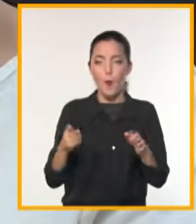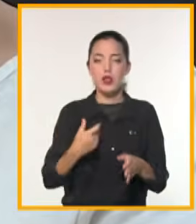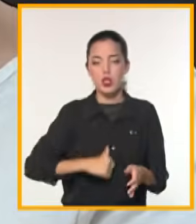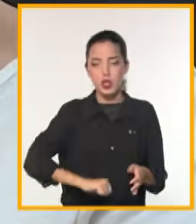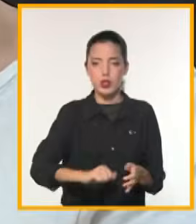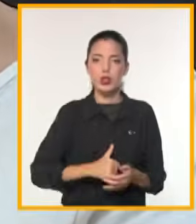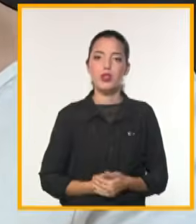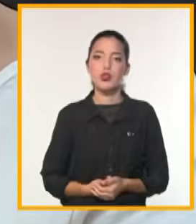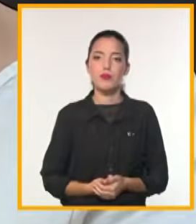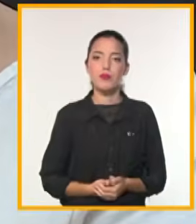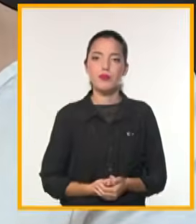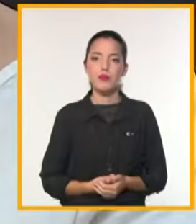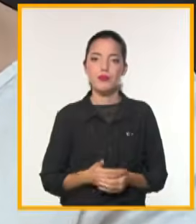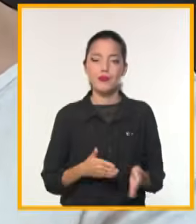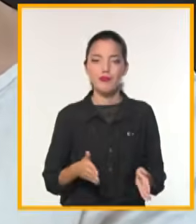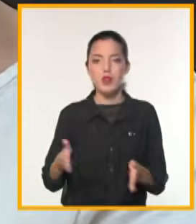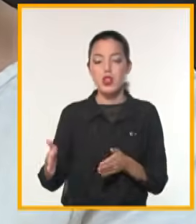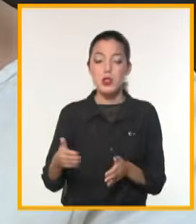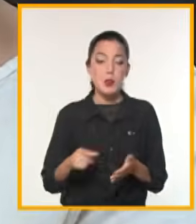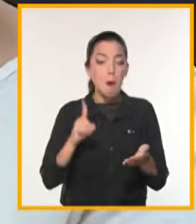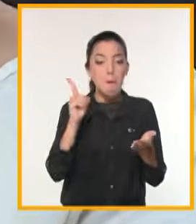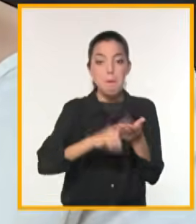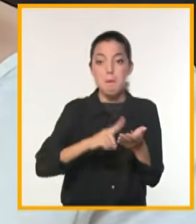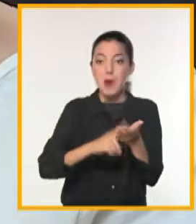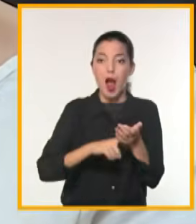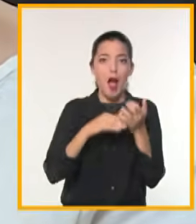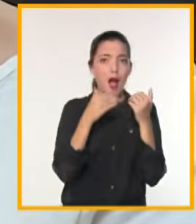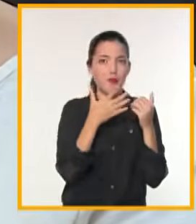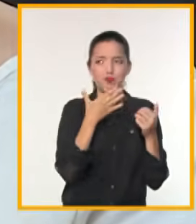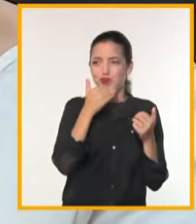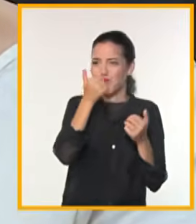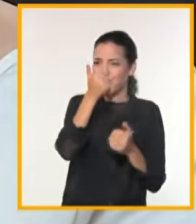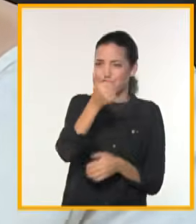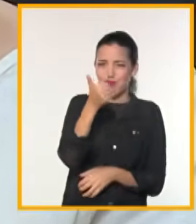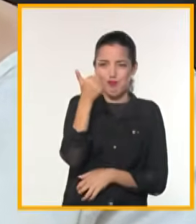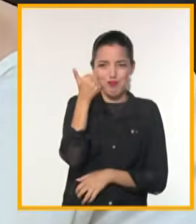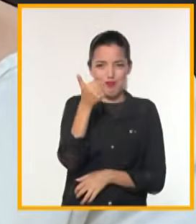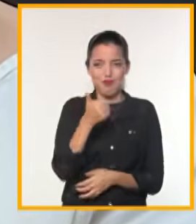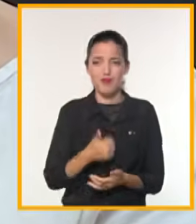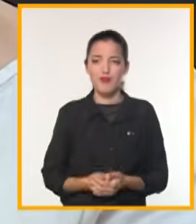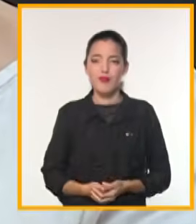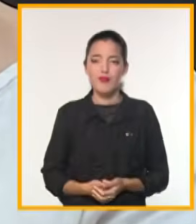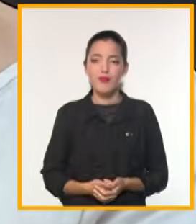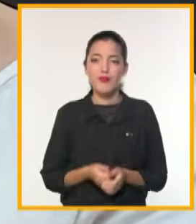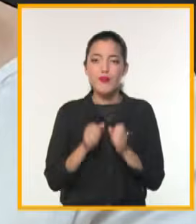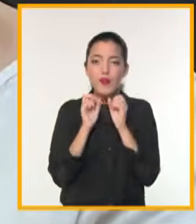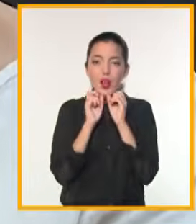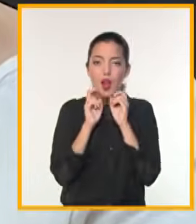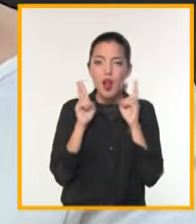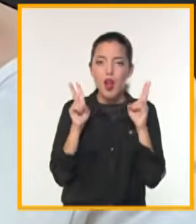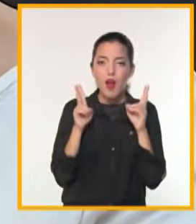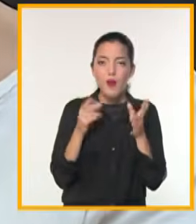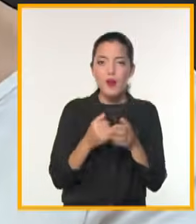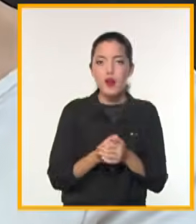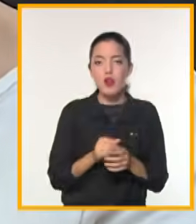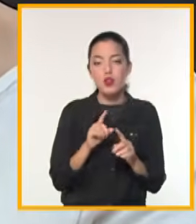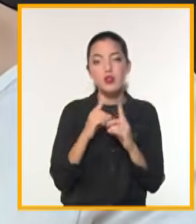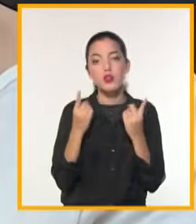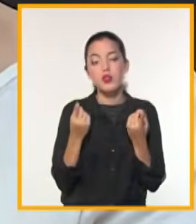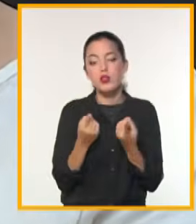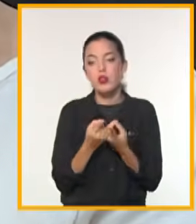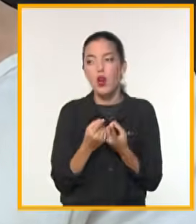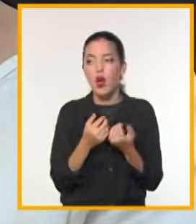sido un excelente padre porque, bueno, en la vida todo no es color de rosa y uno siempre tiene cosas que